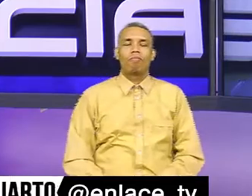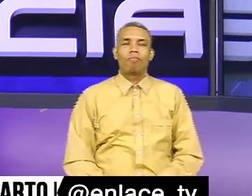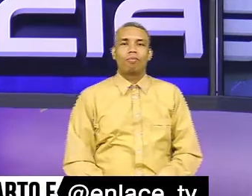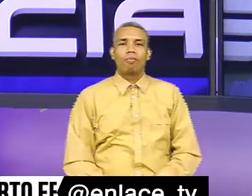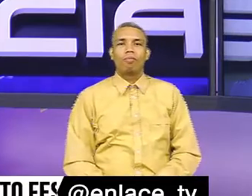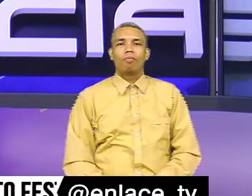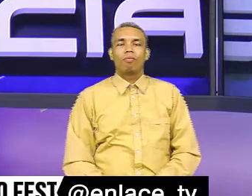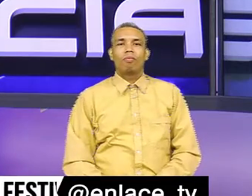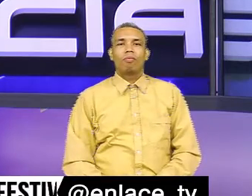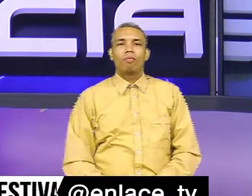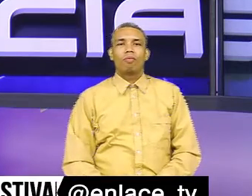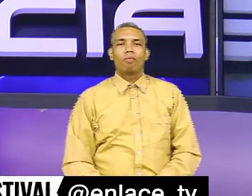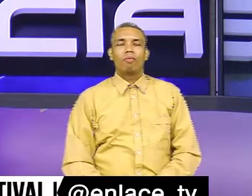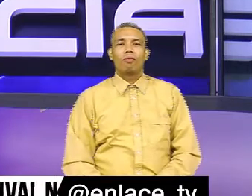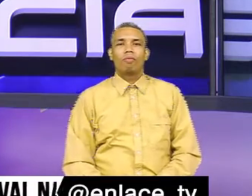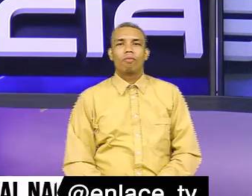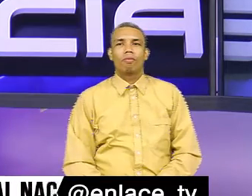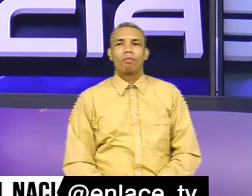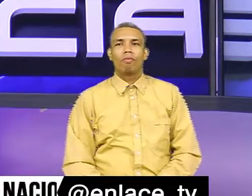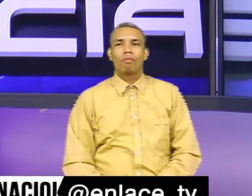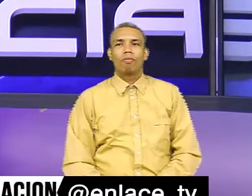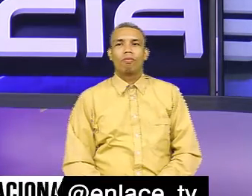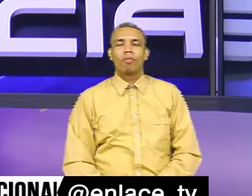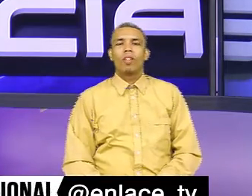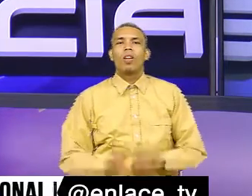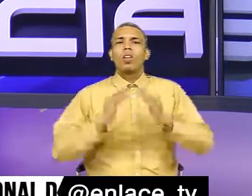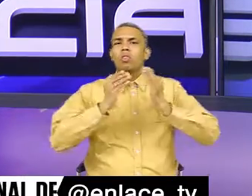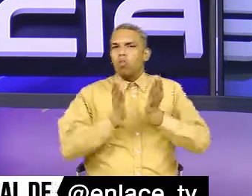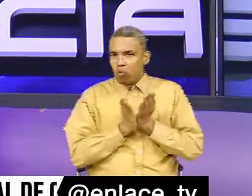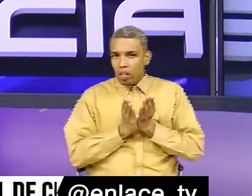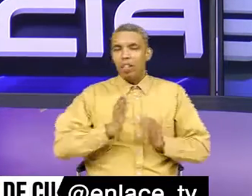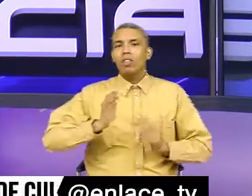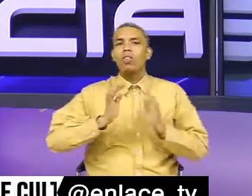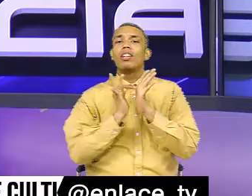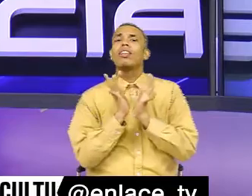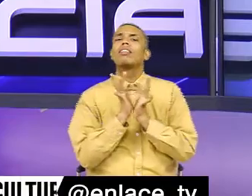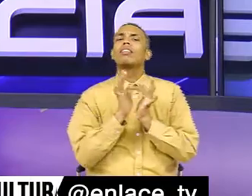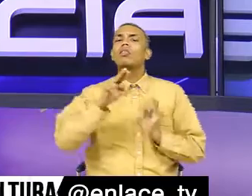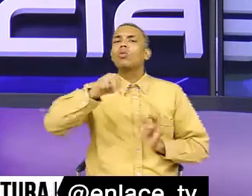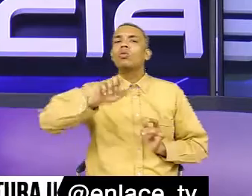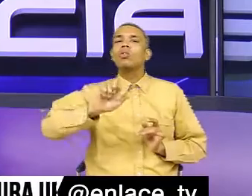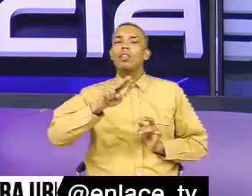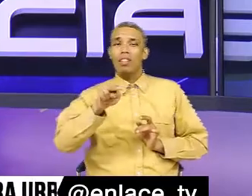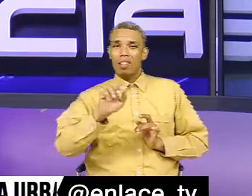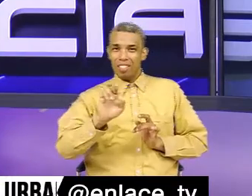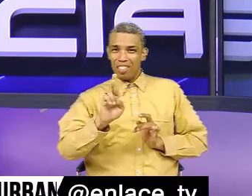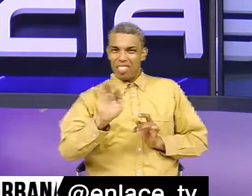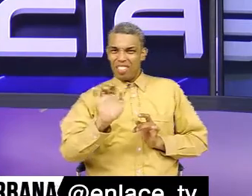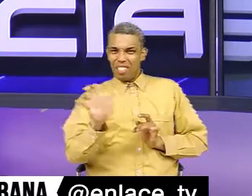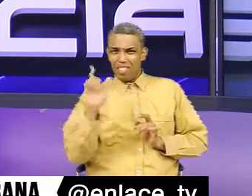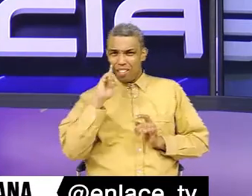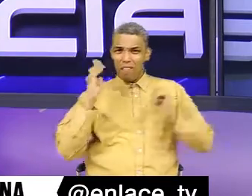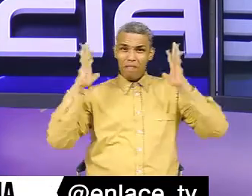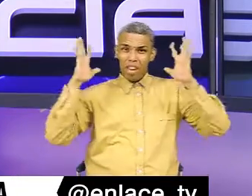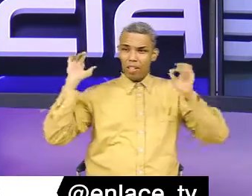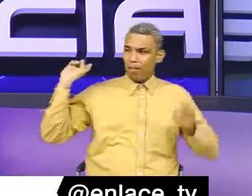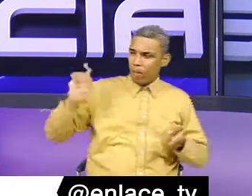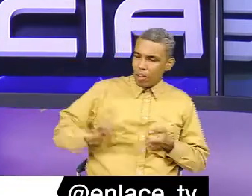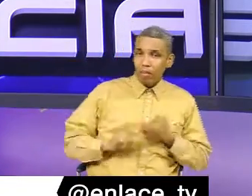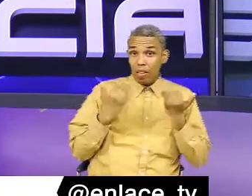Y el Liceo Jesús de Nazaret va culminando sus actividades de la Semana Cultural y Deportiva 2016. En familia se cumplió la muestra de la